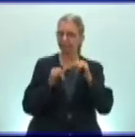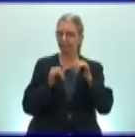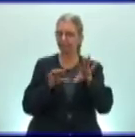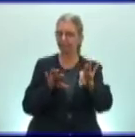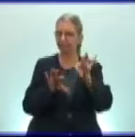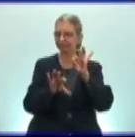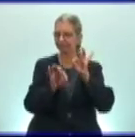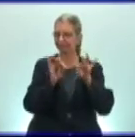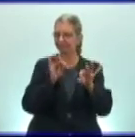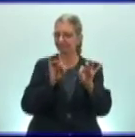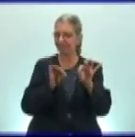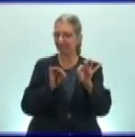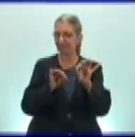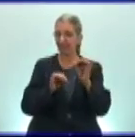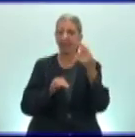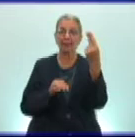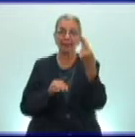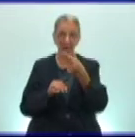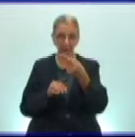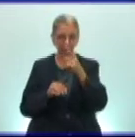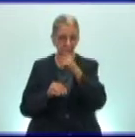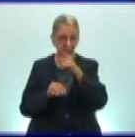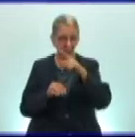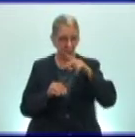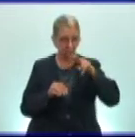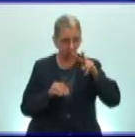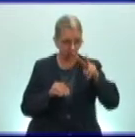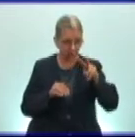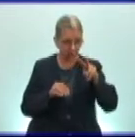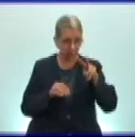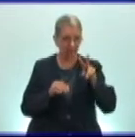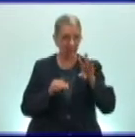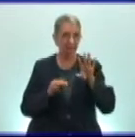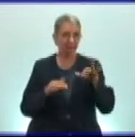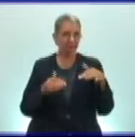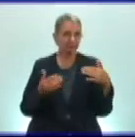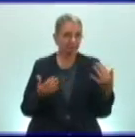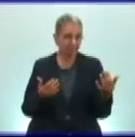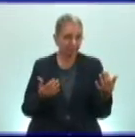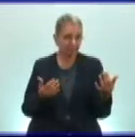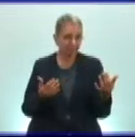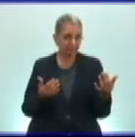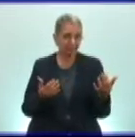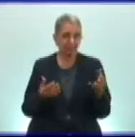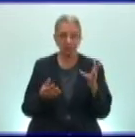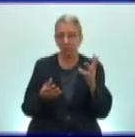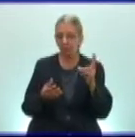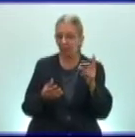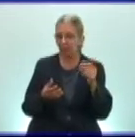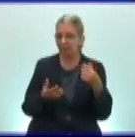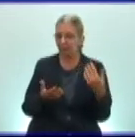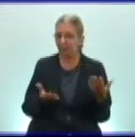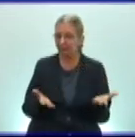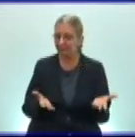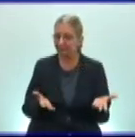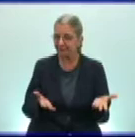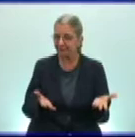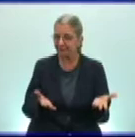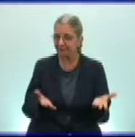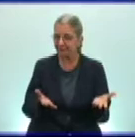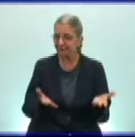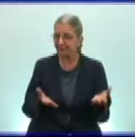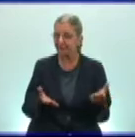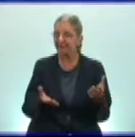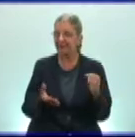Si estamos hablando de que los átomos son eléctricamente neutros, y ya ustedes lo conocen porque lo hemos trabajado en clases anteriores,